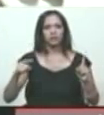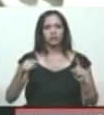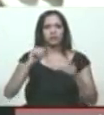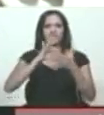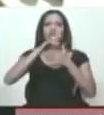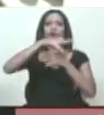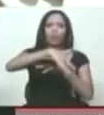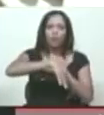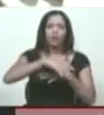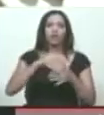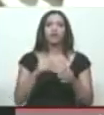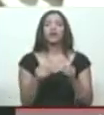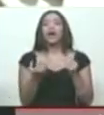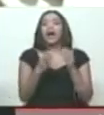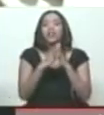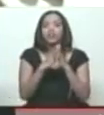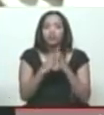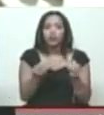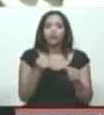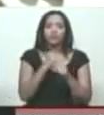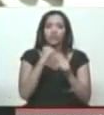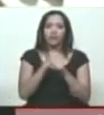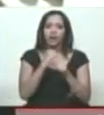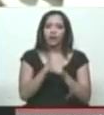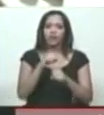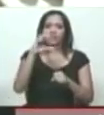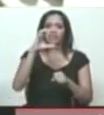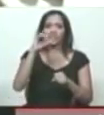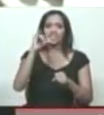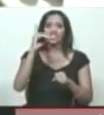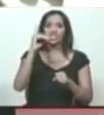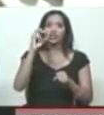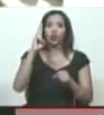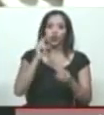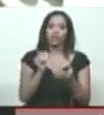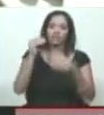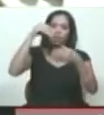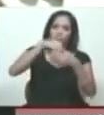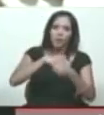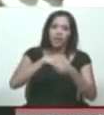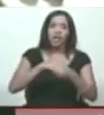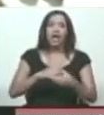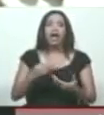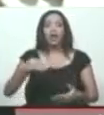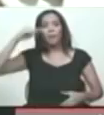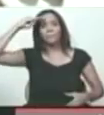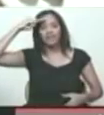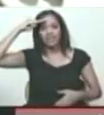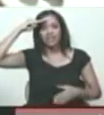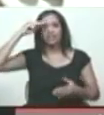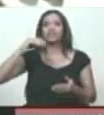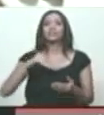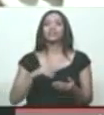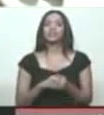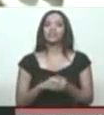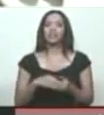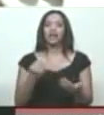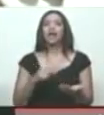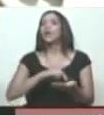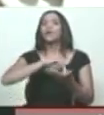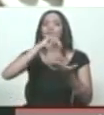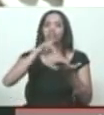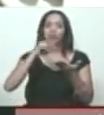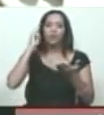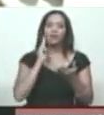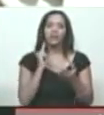de Guayana, a los trabajadores de Sidor que se han incorporado, a los oficiales y soldados de la Fuerza Armada Nacional Bolivariana, a los trabajadores